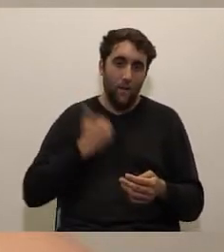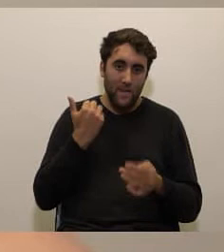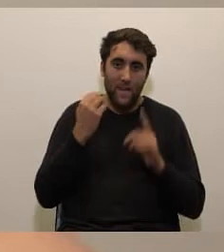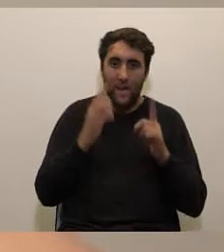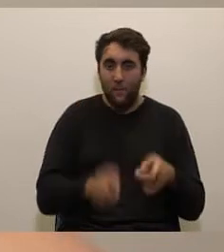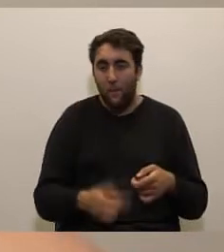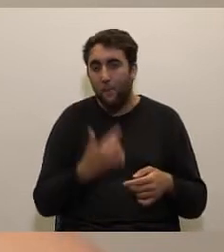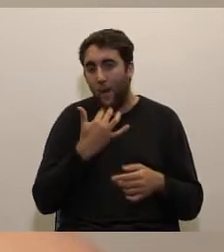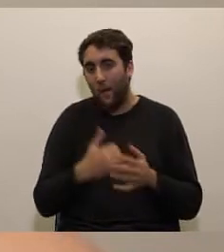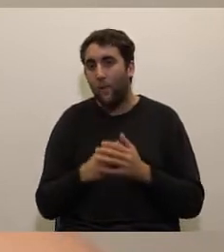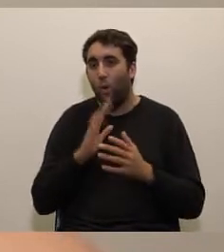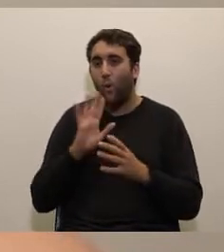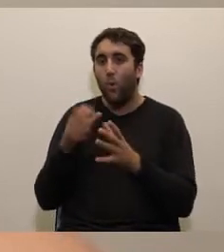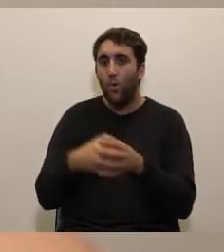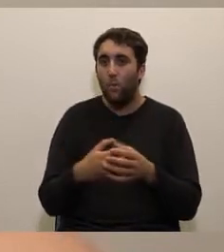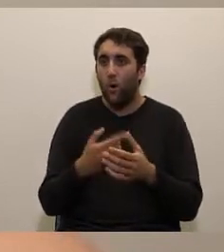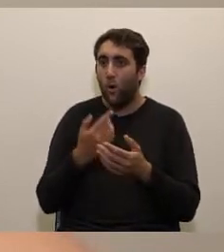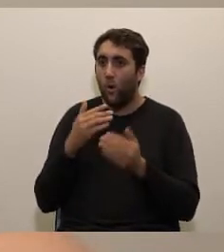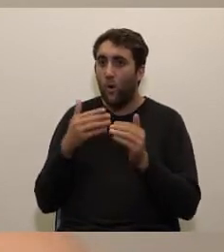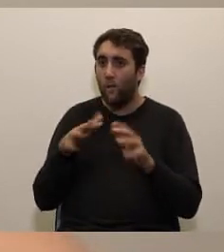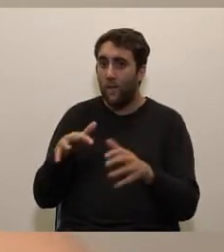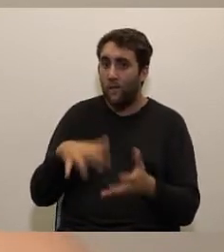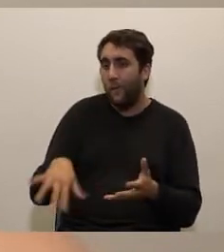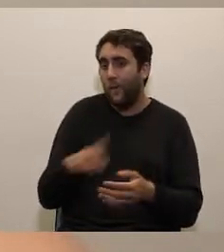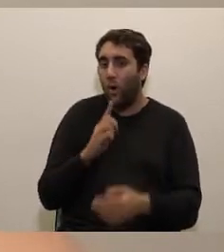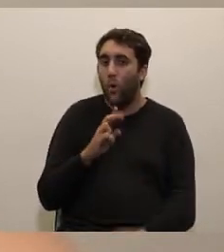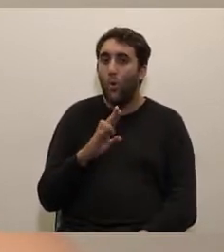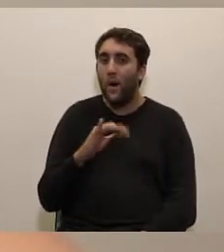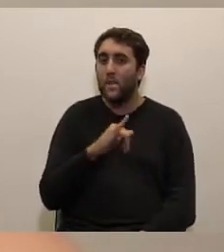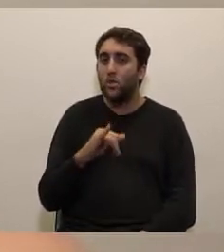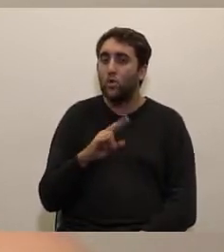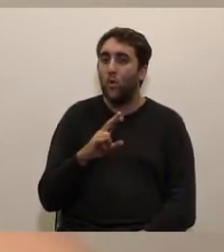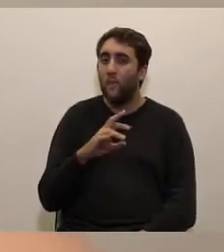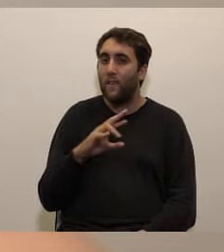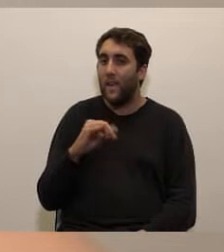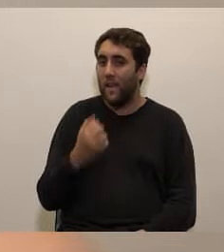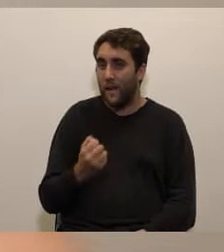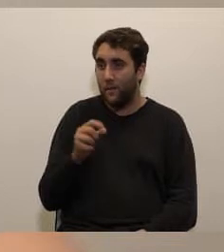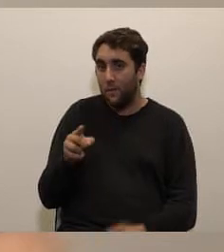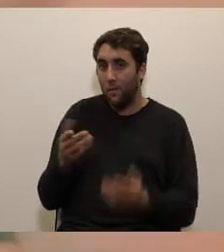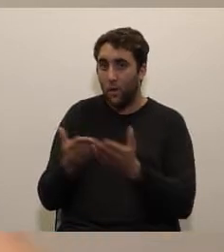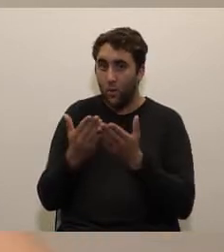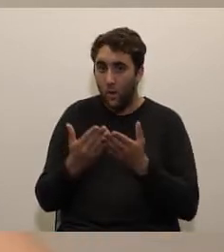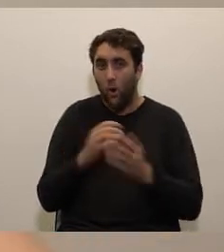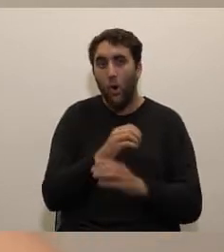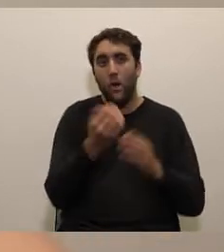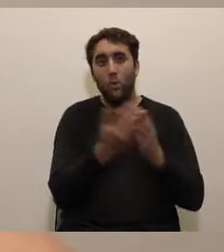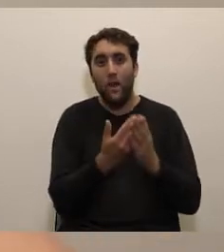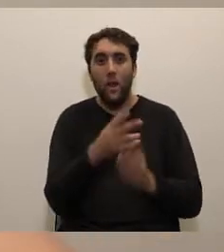de un grupo de vecinos de Guasubirá en la costa, y después los estudiantes de una